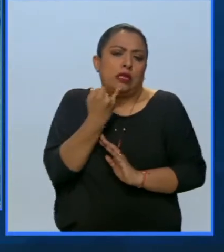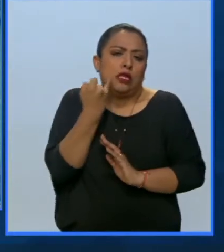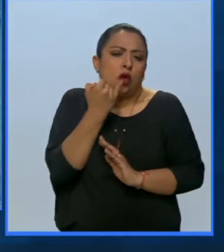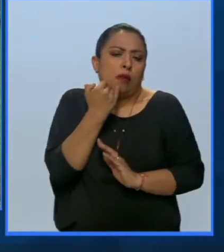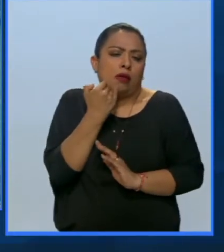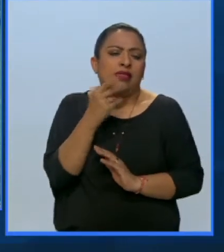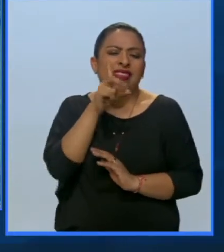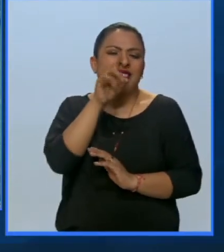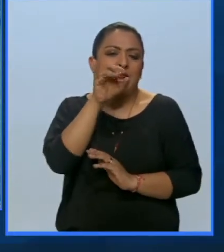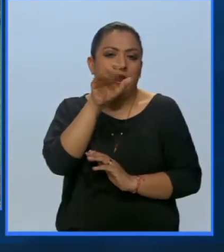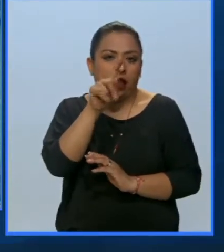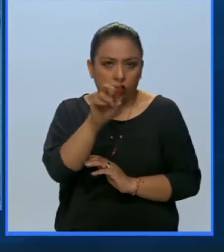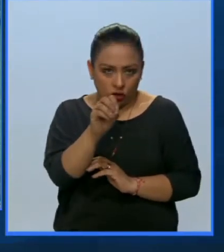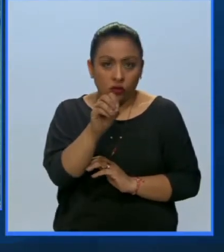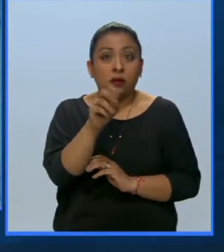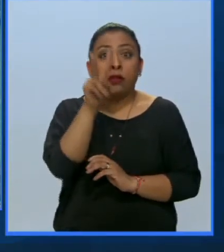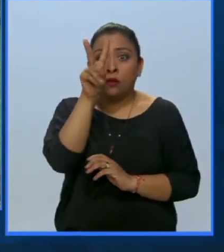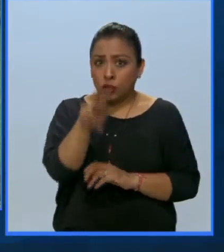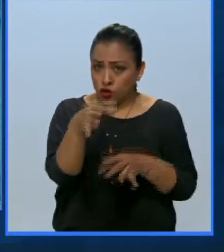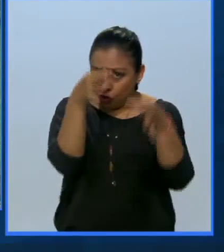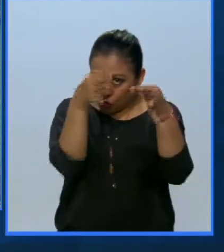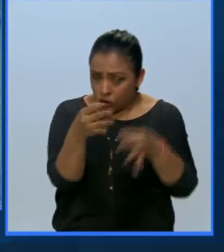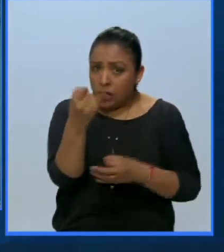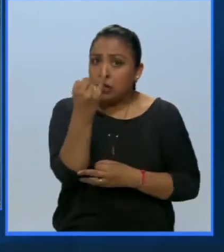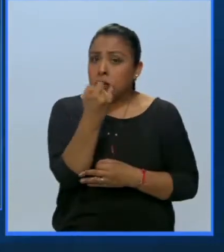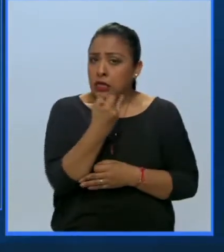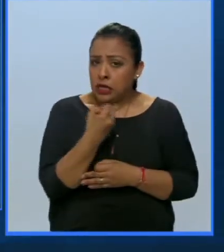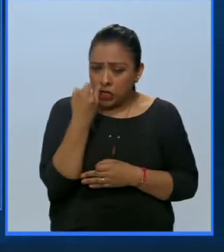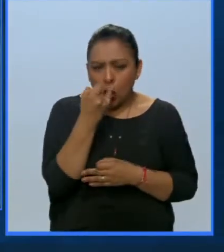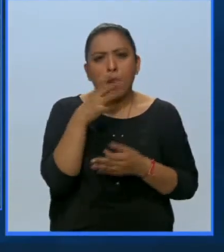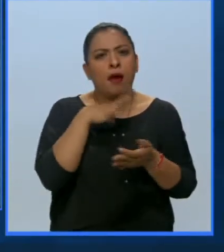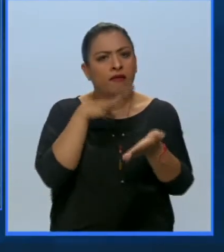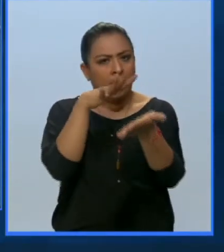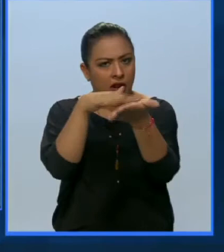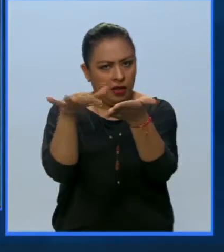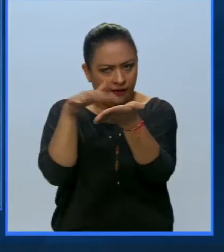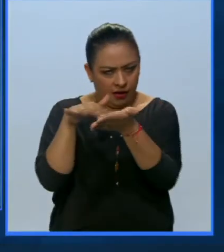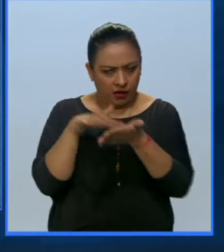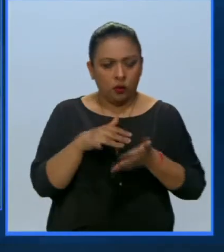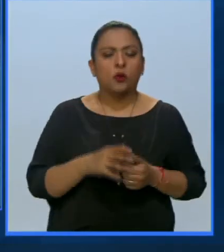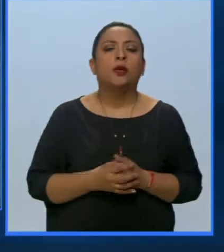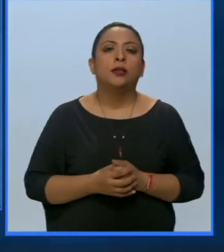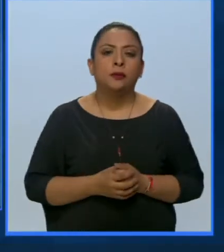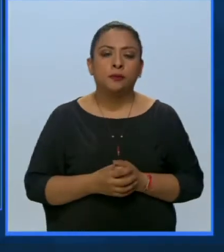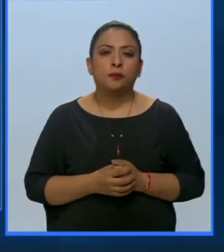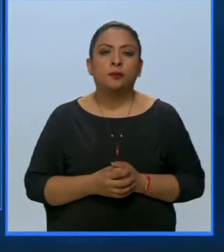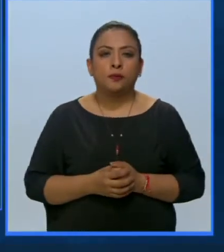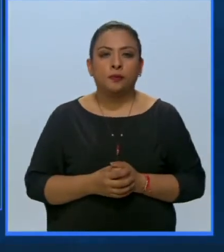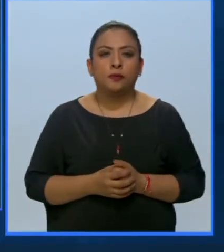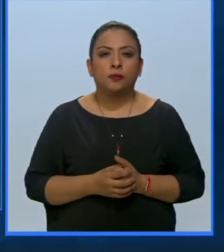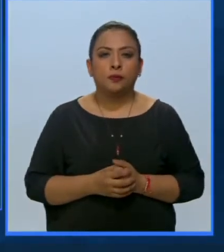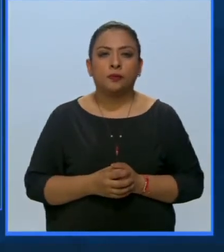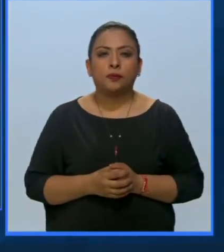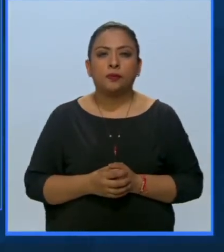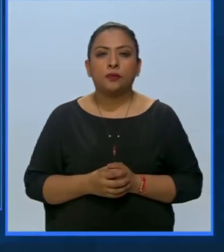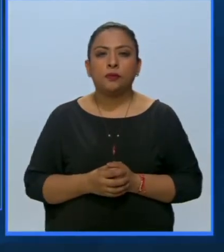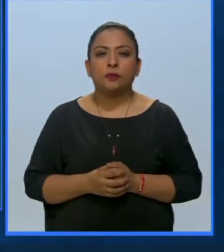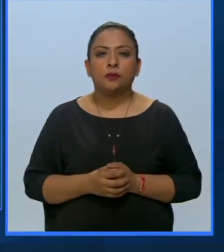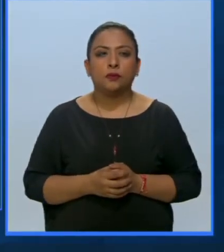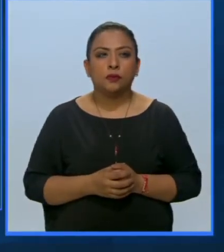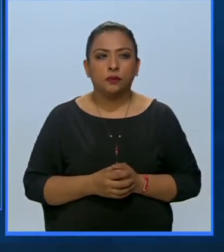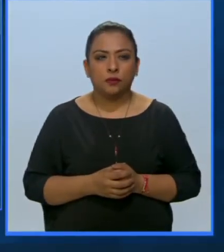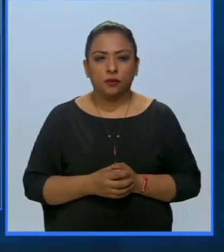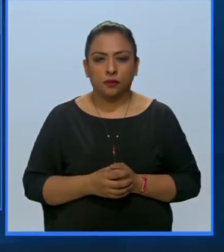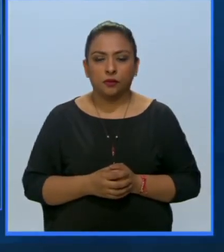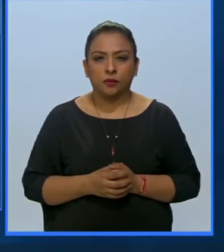de los cuales eran verdaderas lenguas con literatura, etc. No podrá mai spogliarsi di questo scetticismo, perché contiene il vero. ¿En cosa